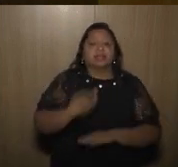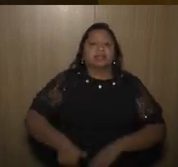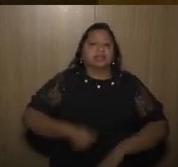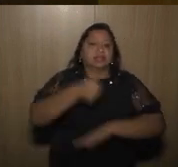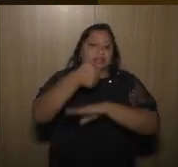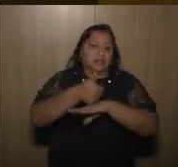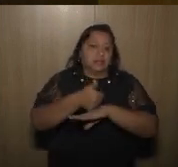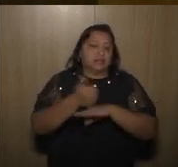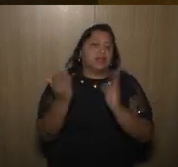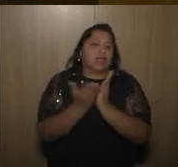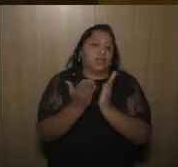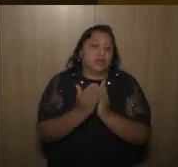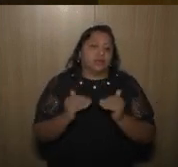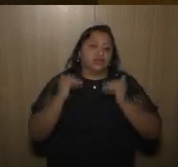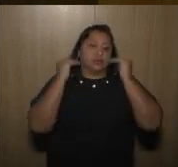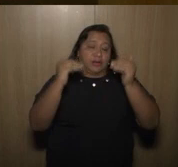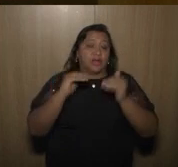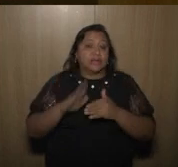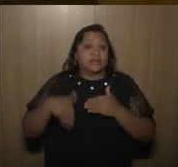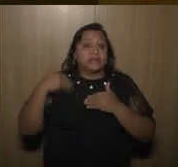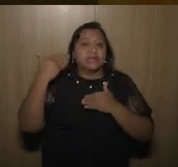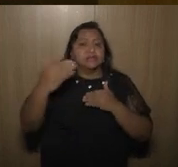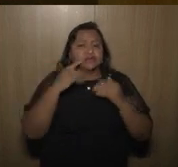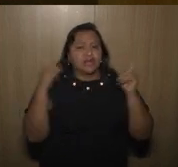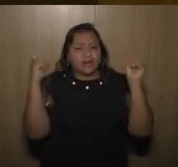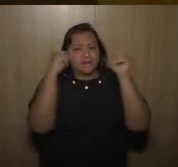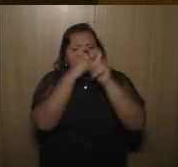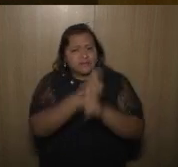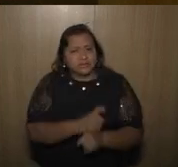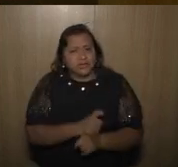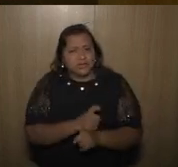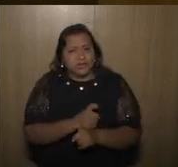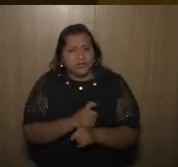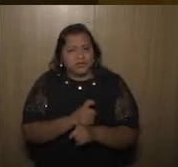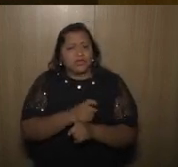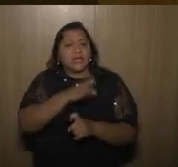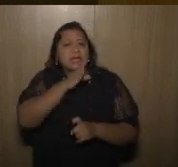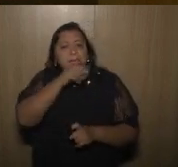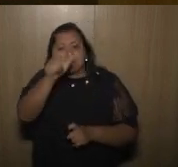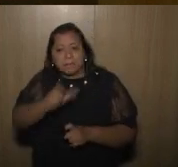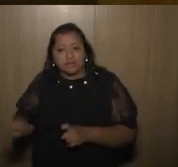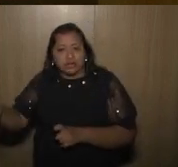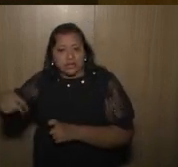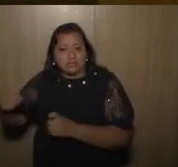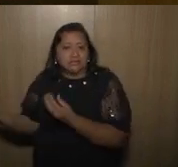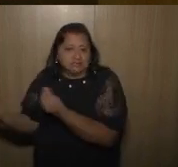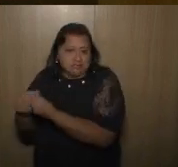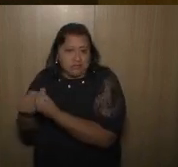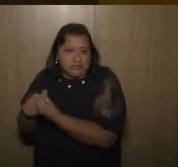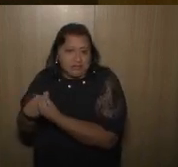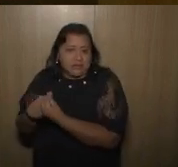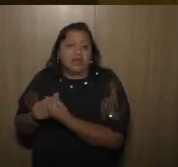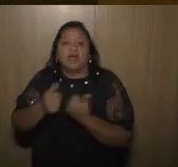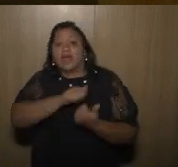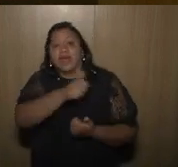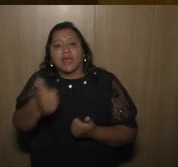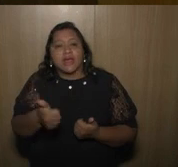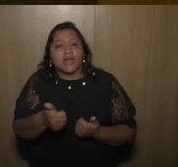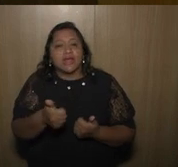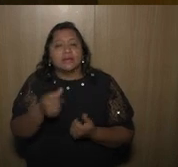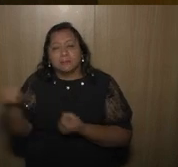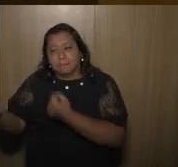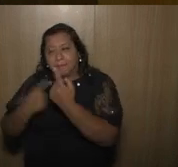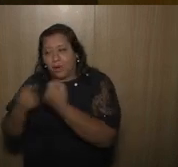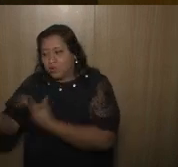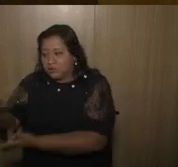educación superior, posteriormente unas reflexiones desde los panelistas que nos acompañan y después unas preguntas que entre ellos mismos